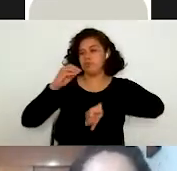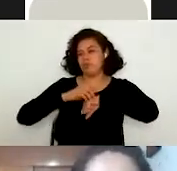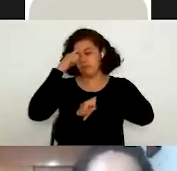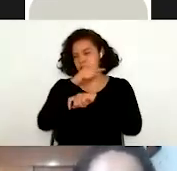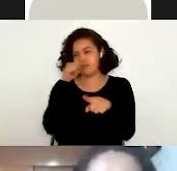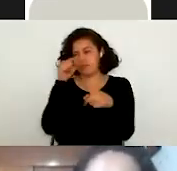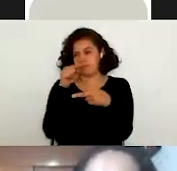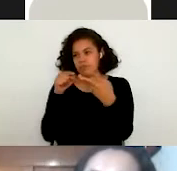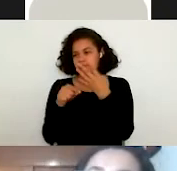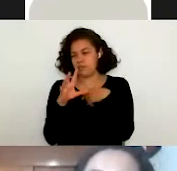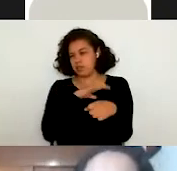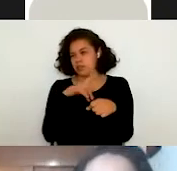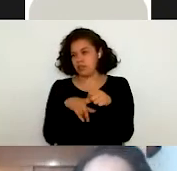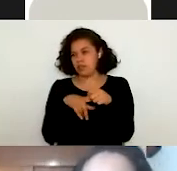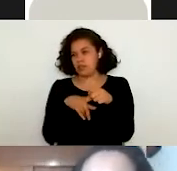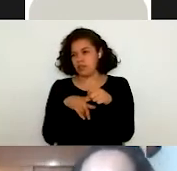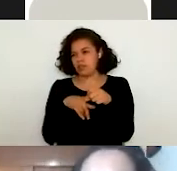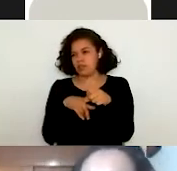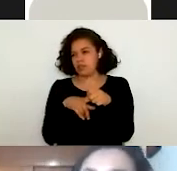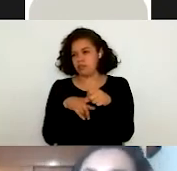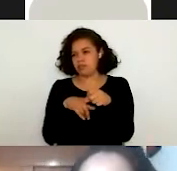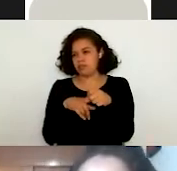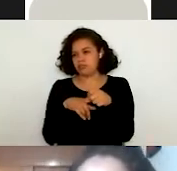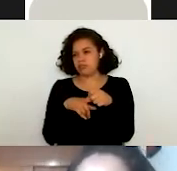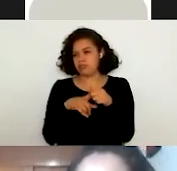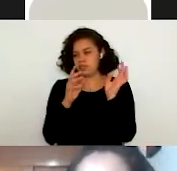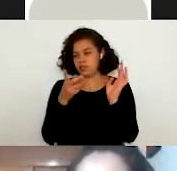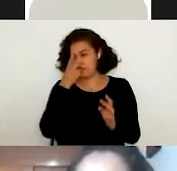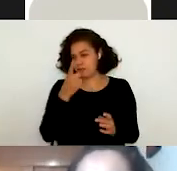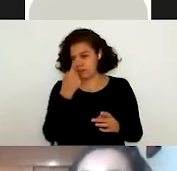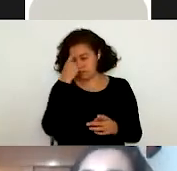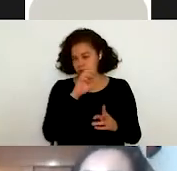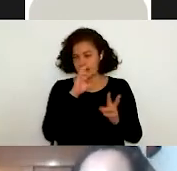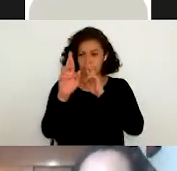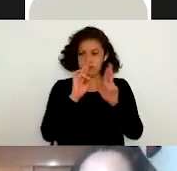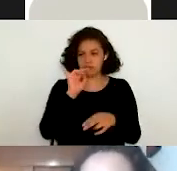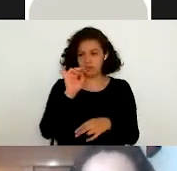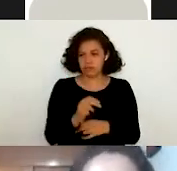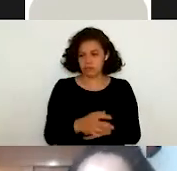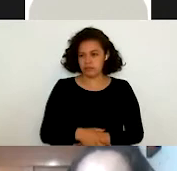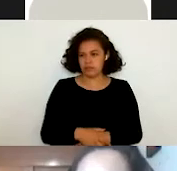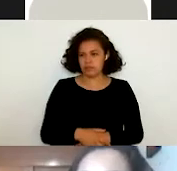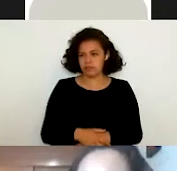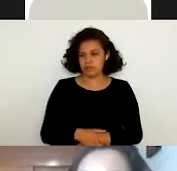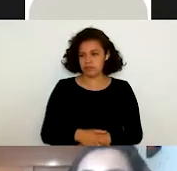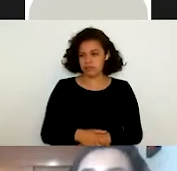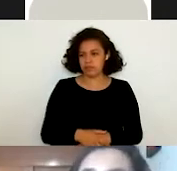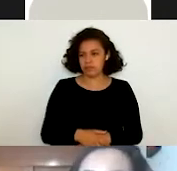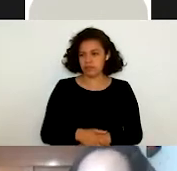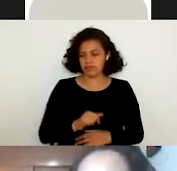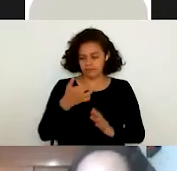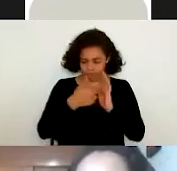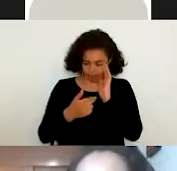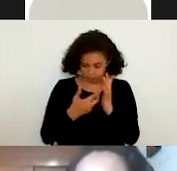objetivos específicos, entonces ya podemos decir que sí tuvimos resultados porque sí se hicieron esos talleres,